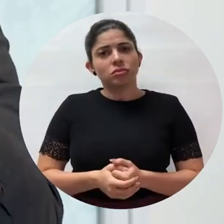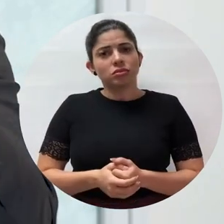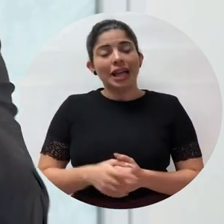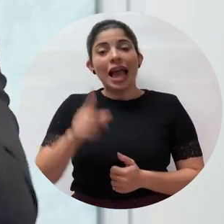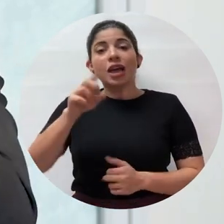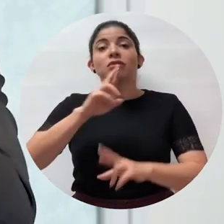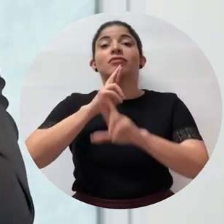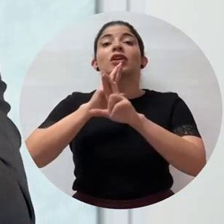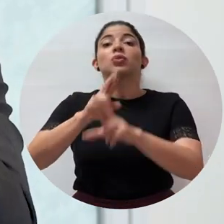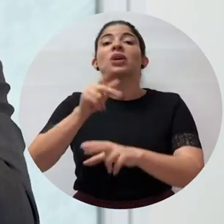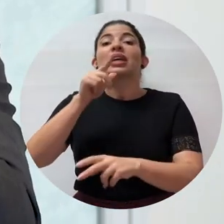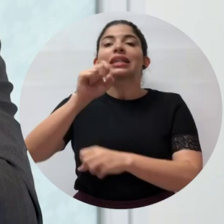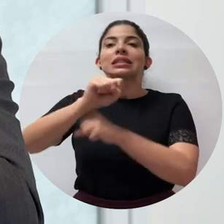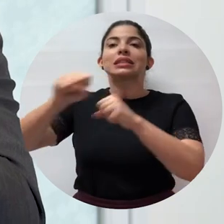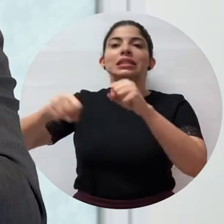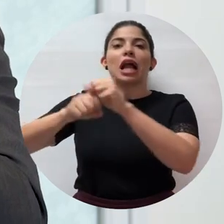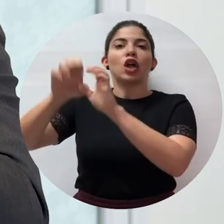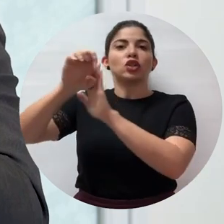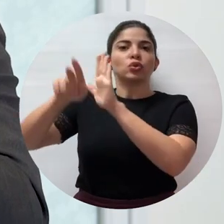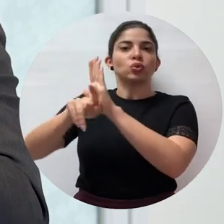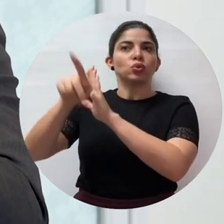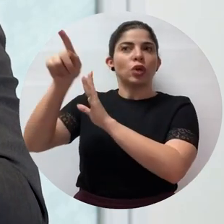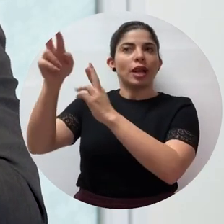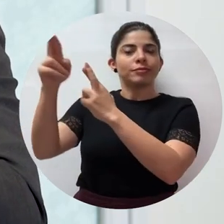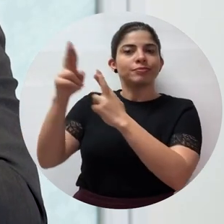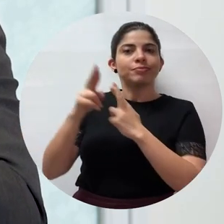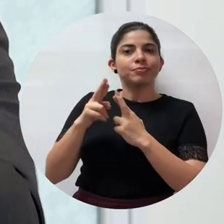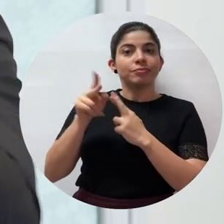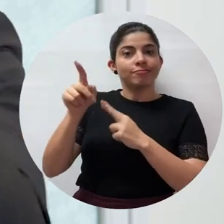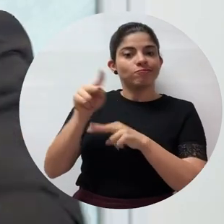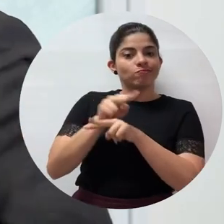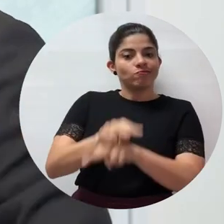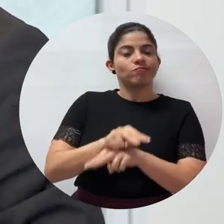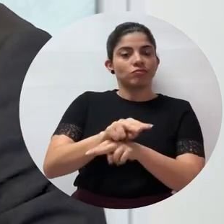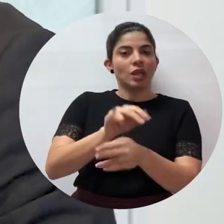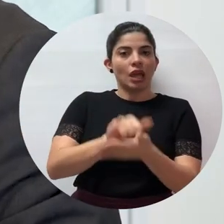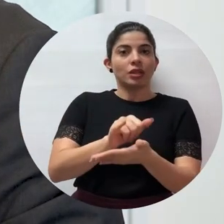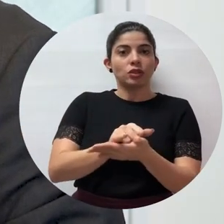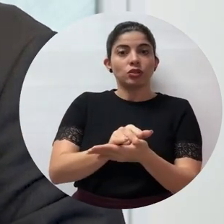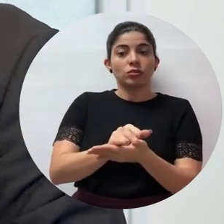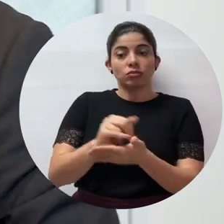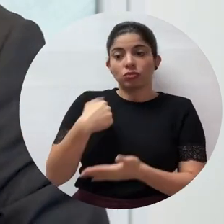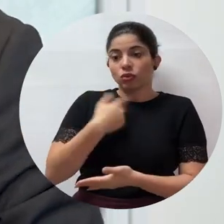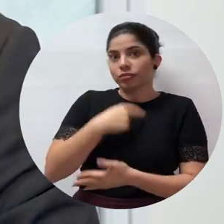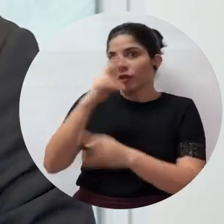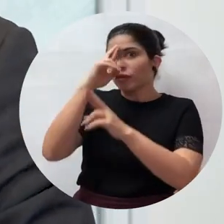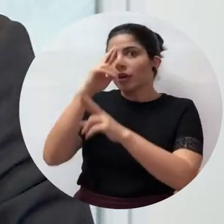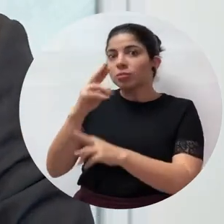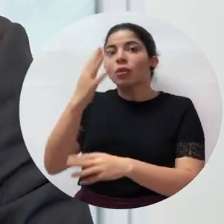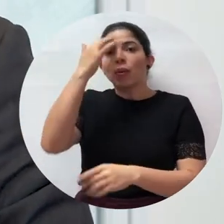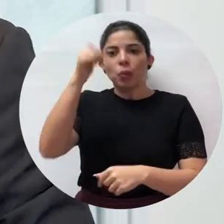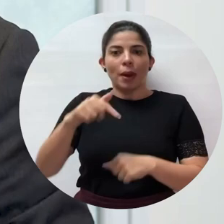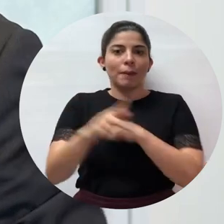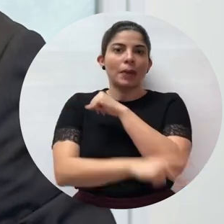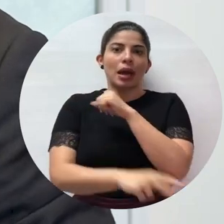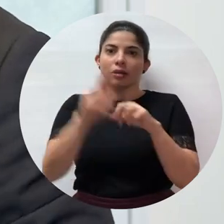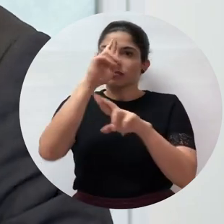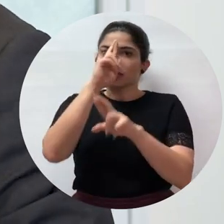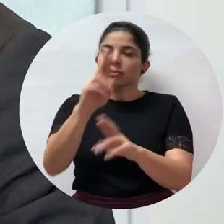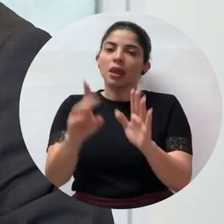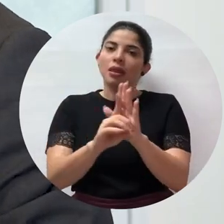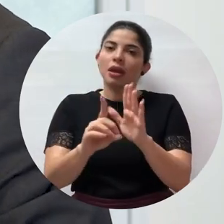es un fallo constitucional lo que tutela eso, y eso se respetará porque somos un país de